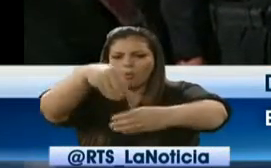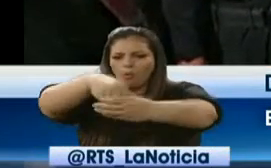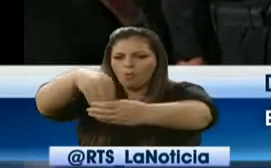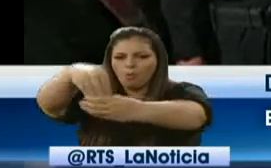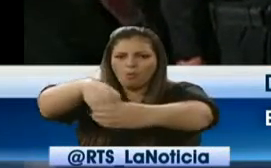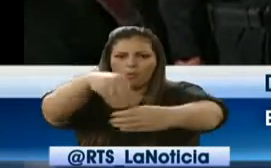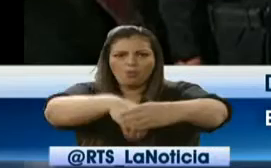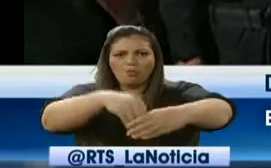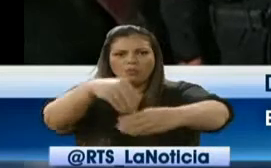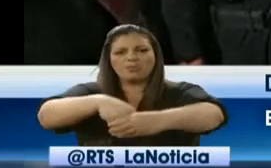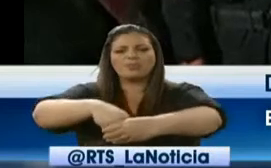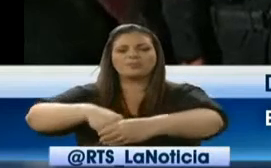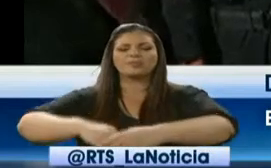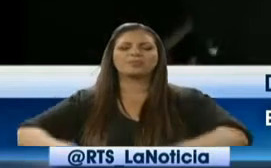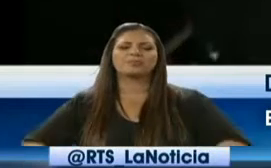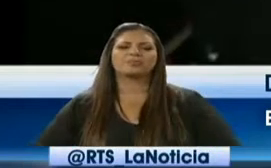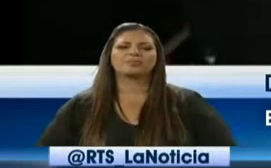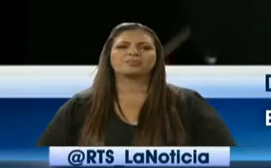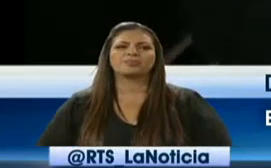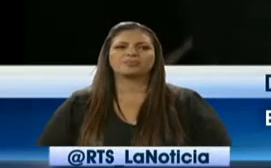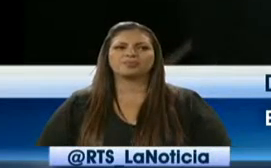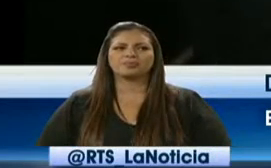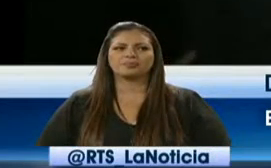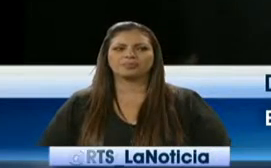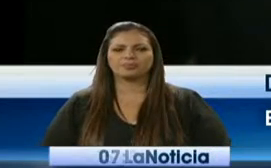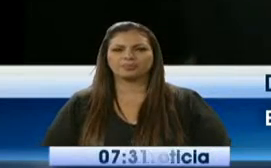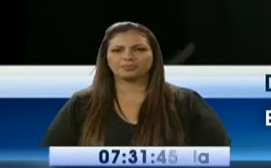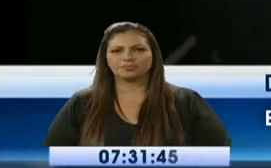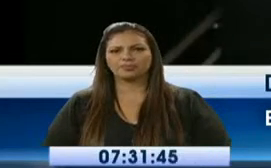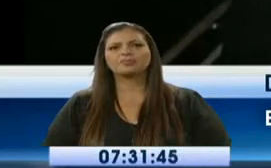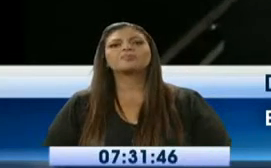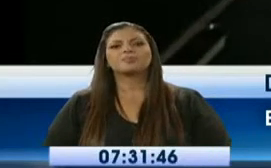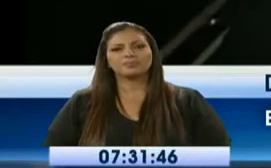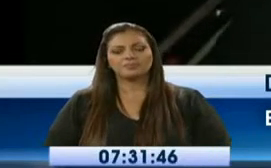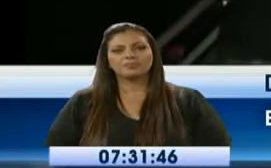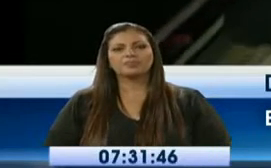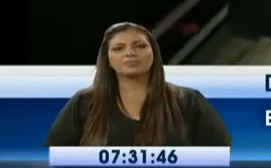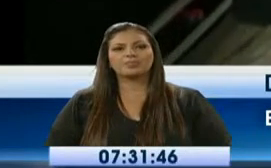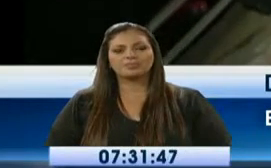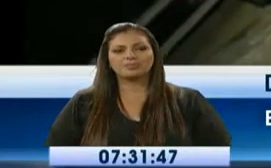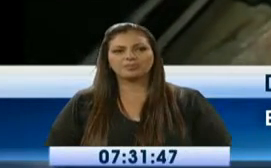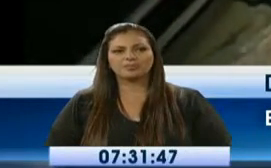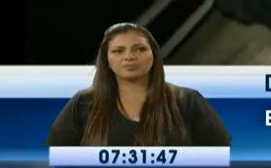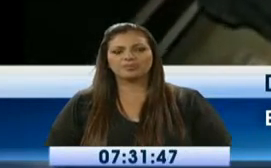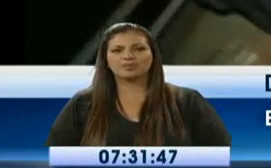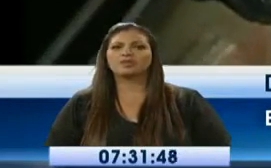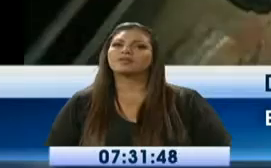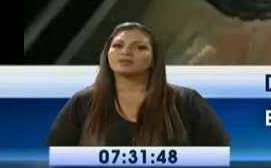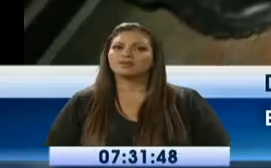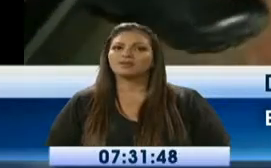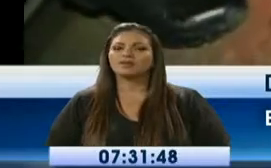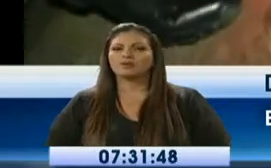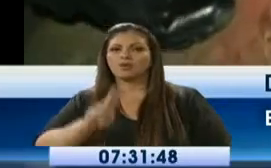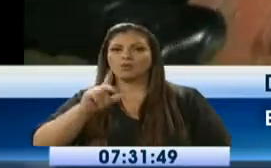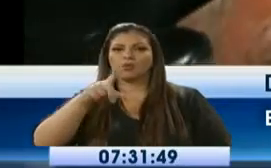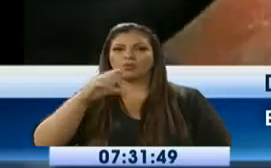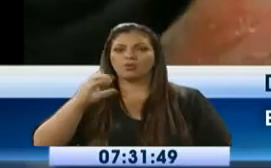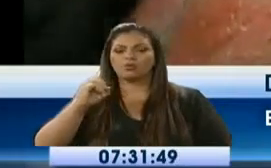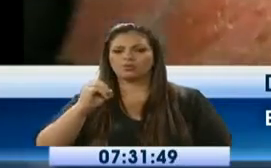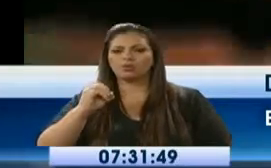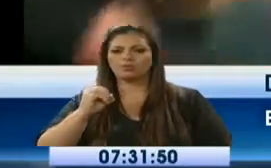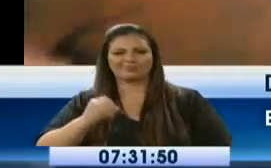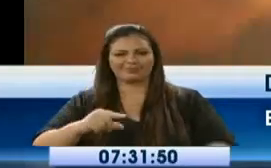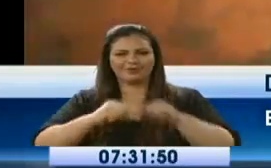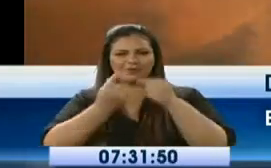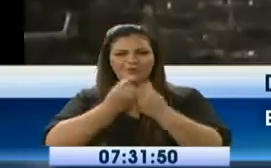transportan gasolina. El operativo estuvo a cargo de la Unidad de Inteligencia Antinarcóticos en coordinación con